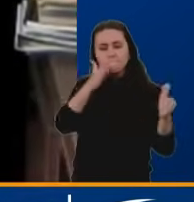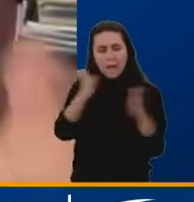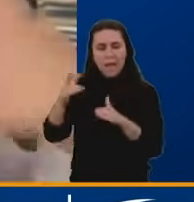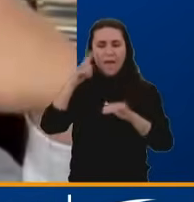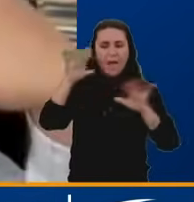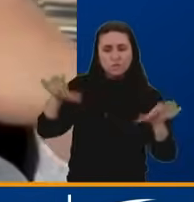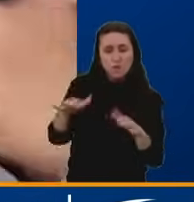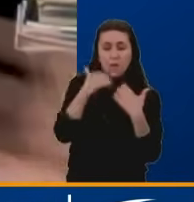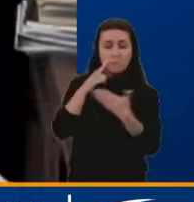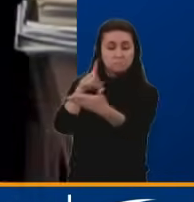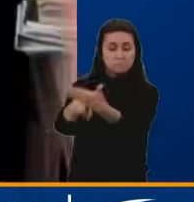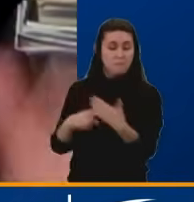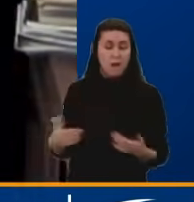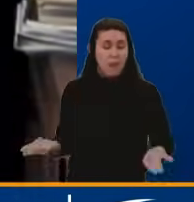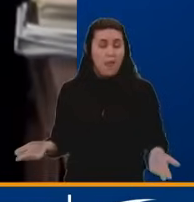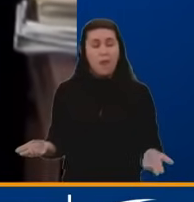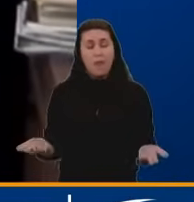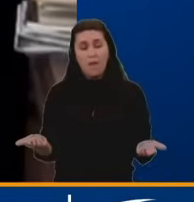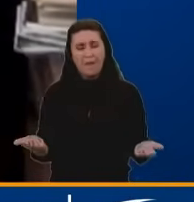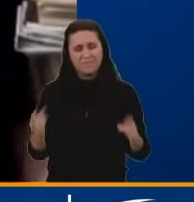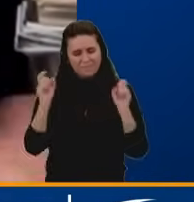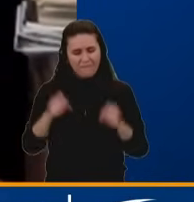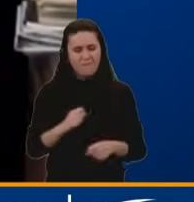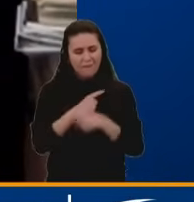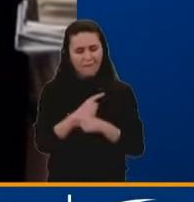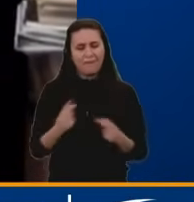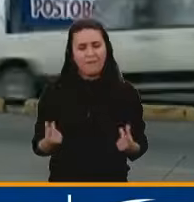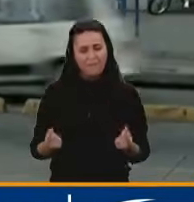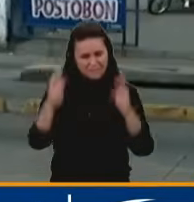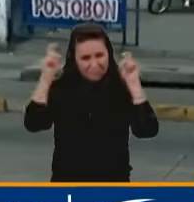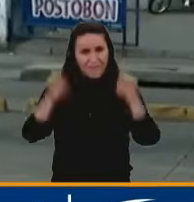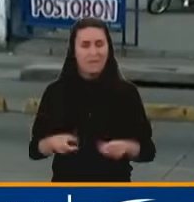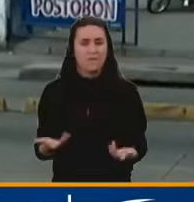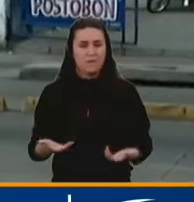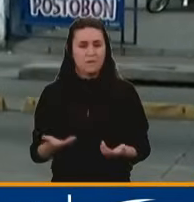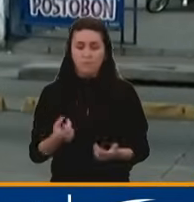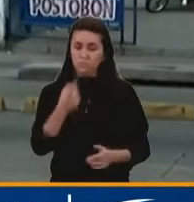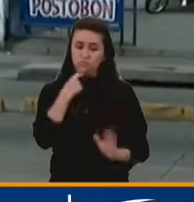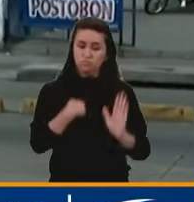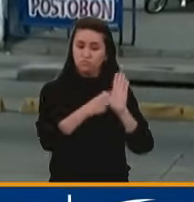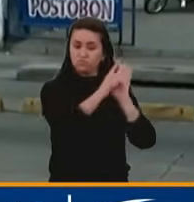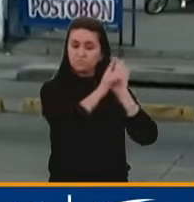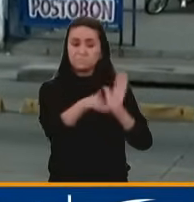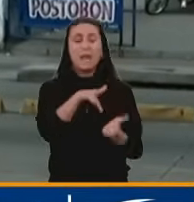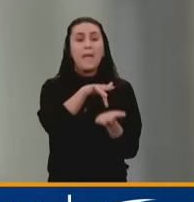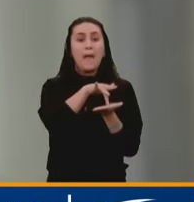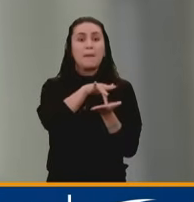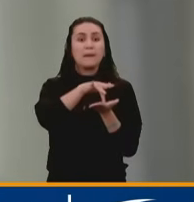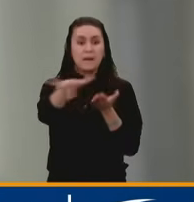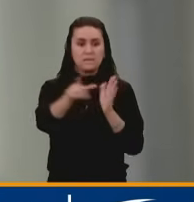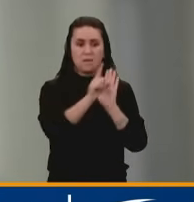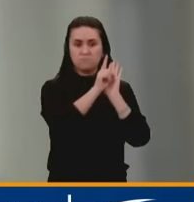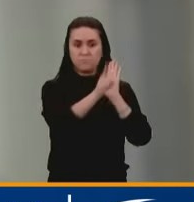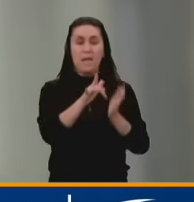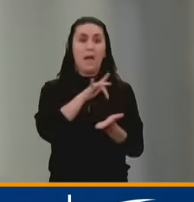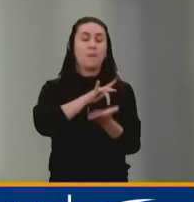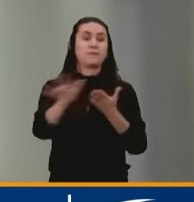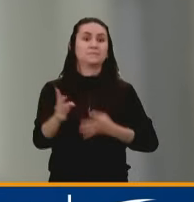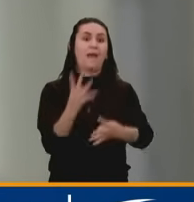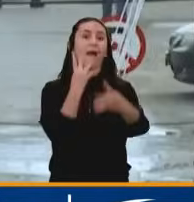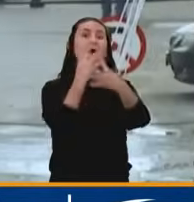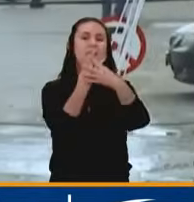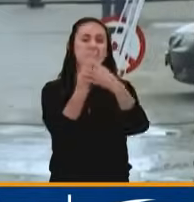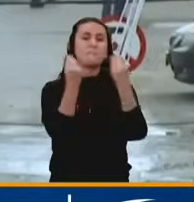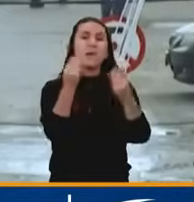qué hay que hacer eso de manera rápida entre otras ventajas de decretar una emergencia eh carcelaria es que pueden hacer